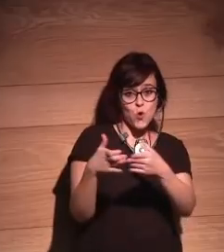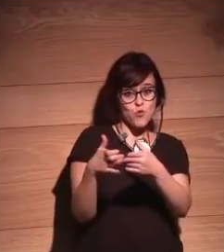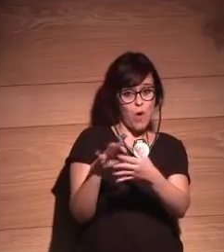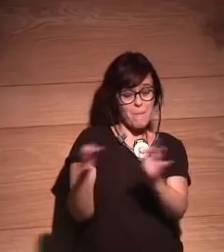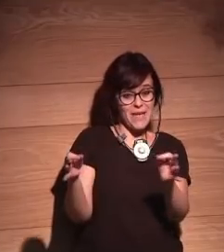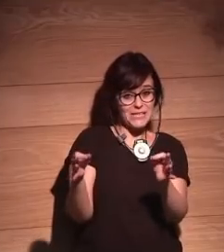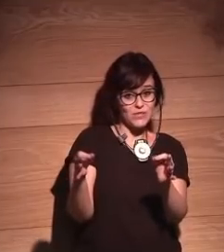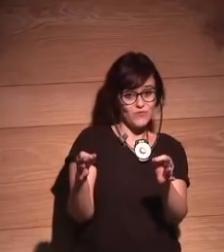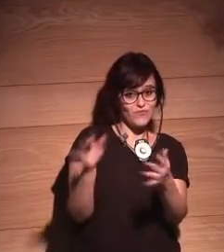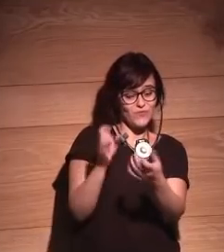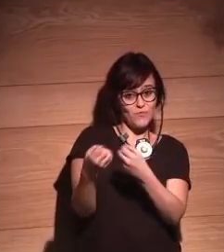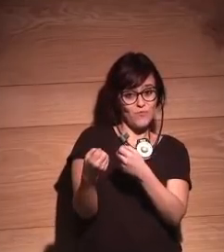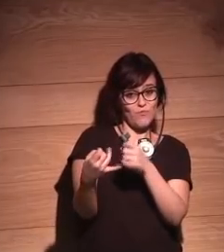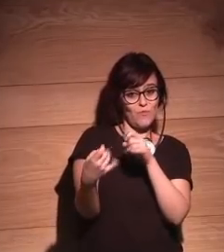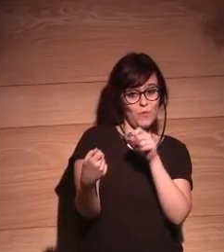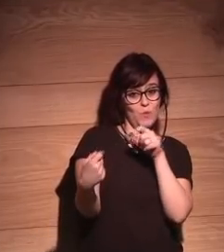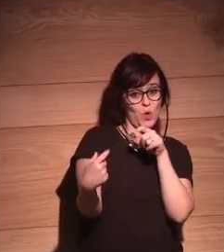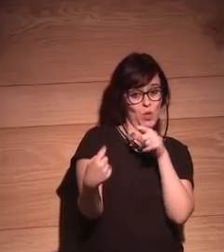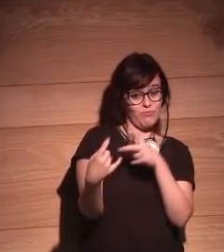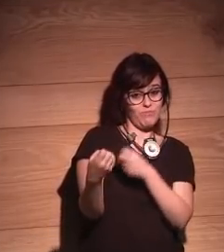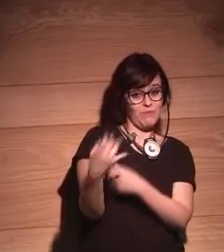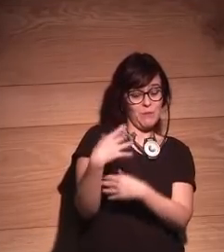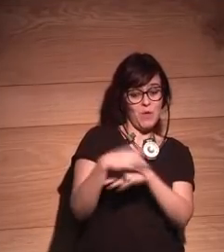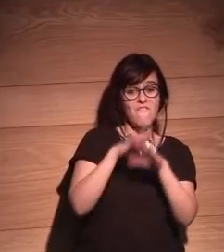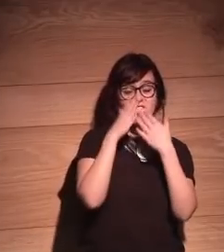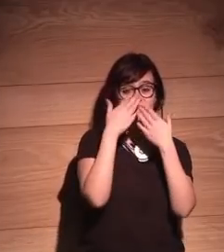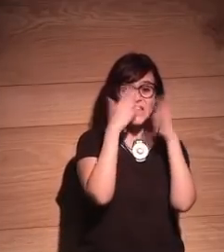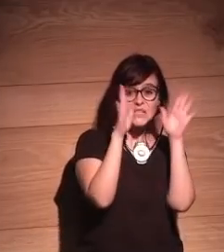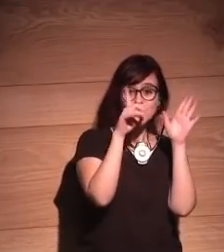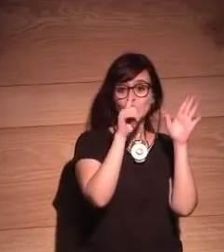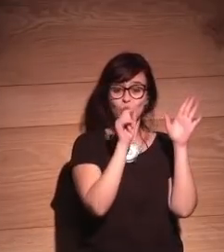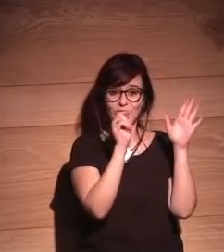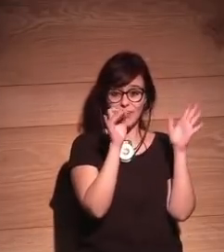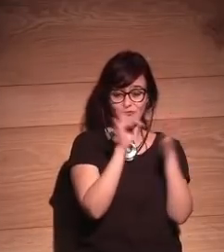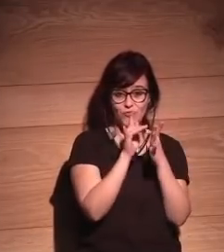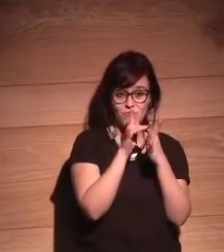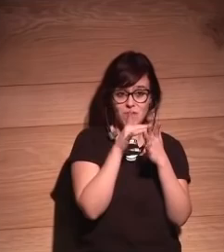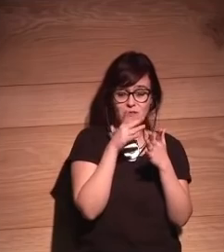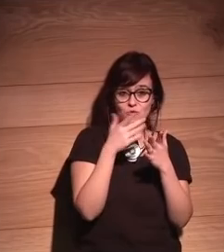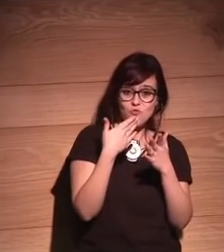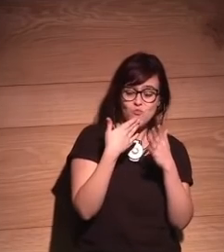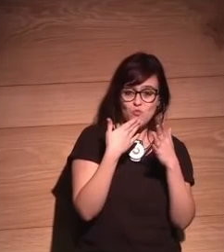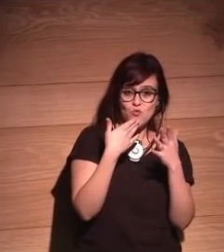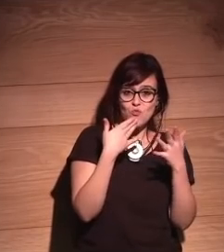de amistades, de sus amistades, así interactúan. Facebook, Twitter, como fuentes, como